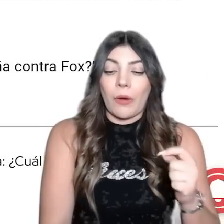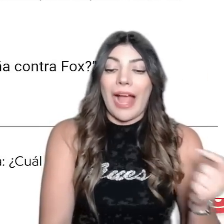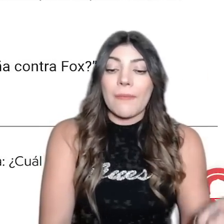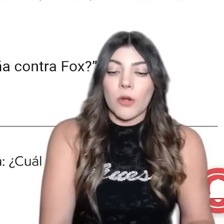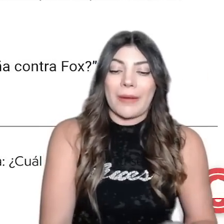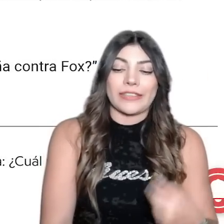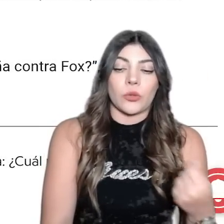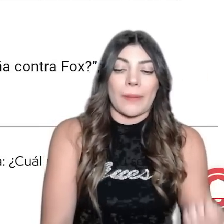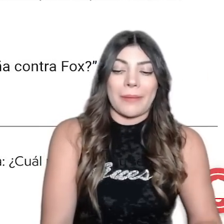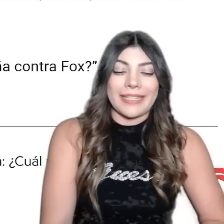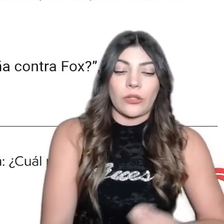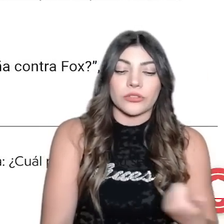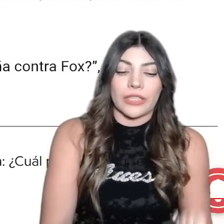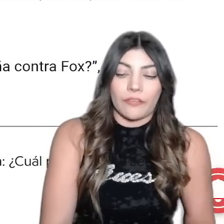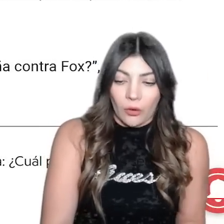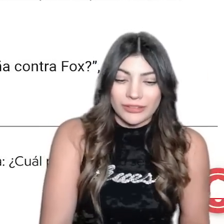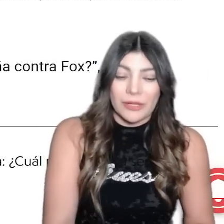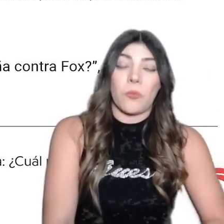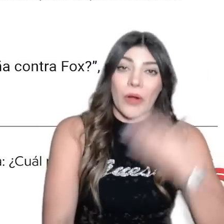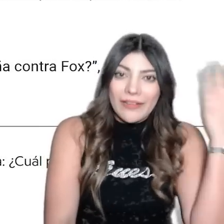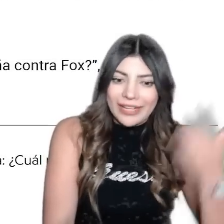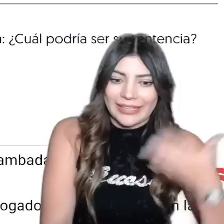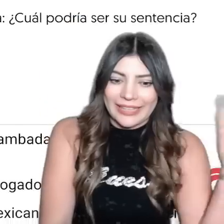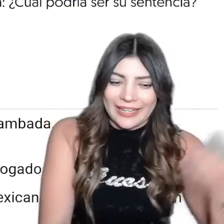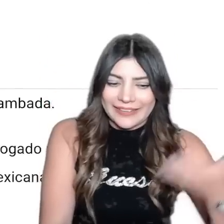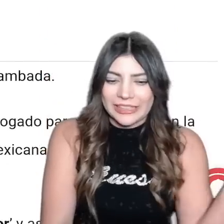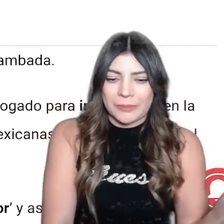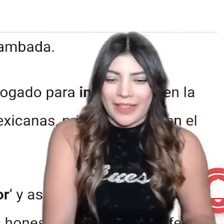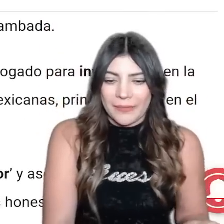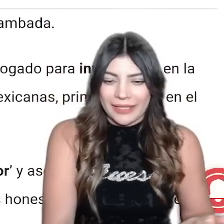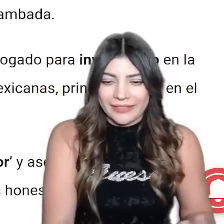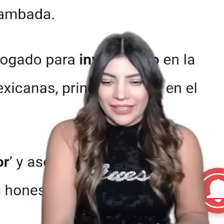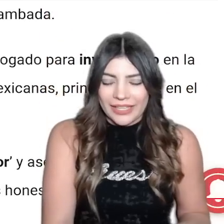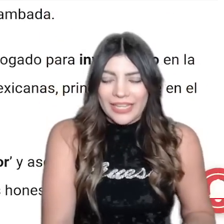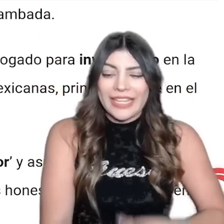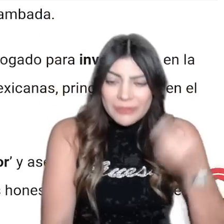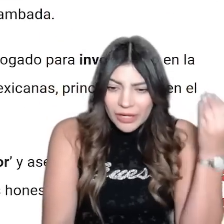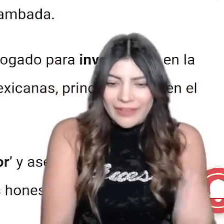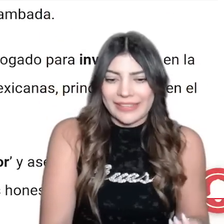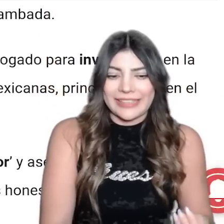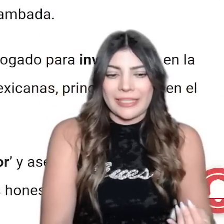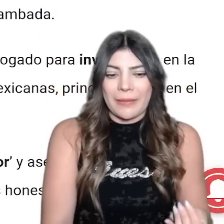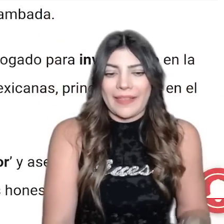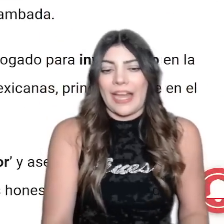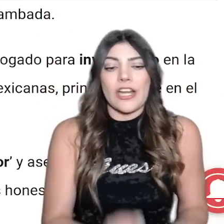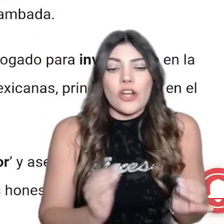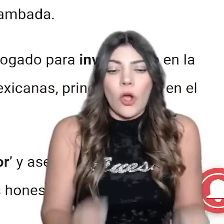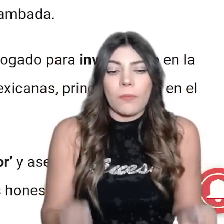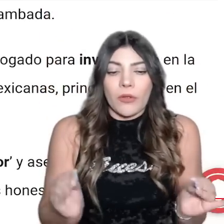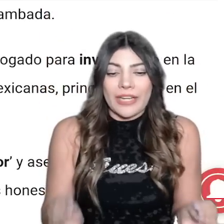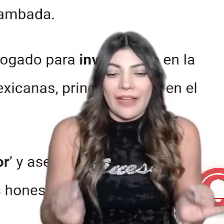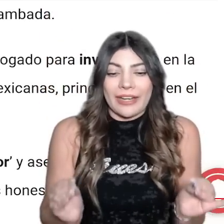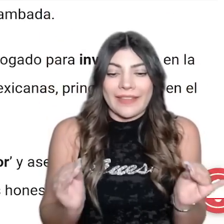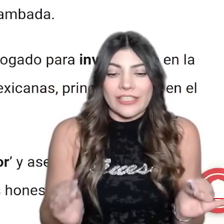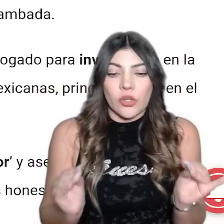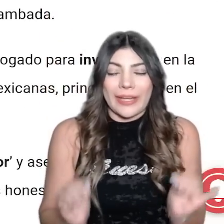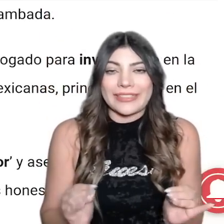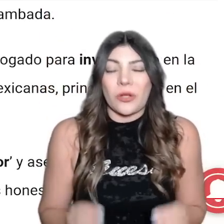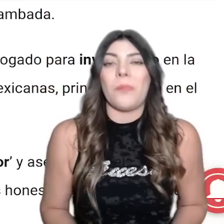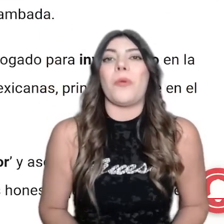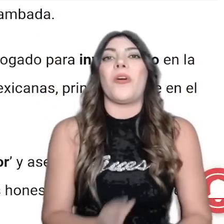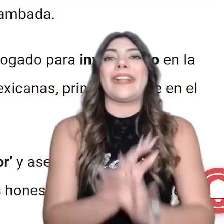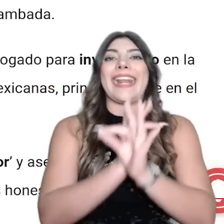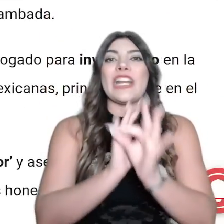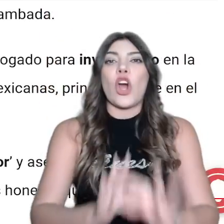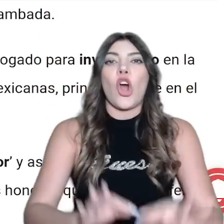que pagó a AMLO para su campaña contra Fox? Vuelve a reiterar desesperadamente. Y vuelve a decir zambada. No podría haber dicho